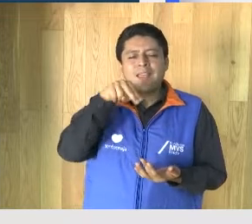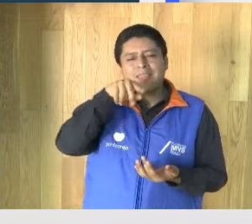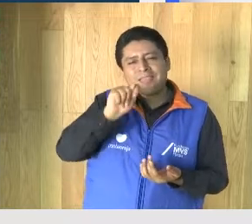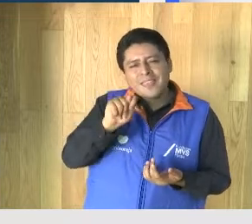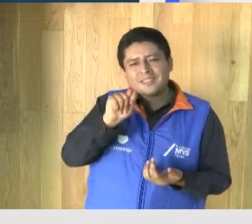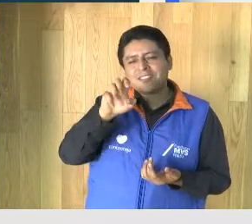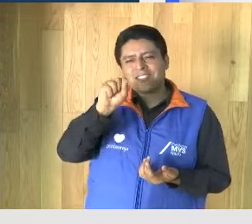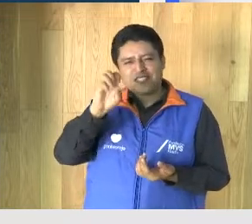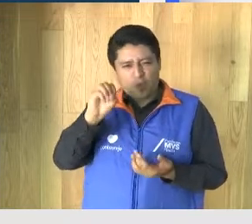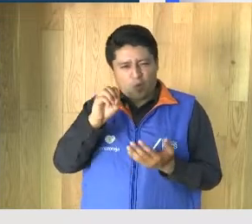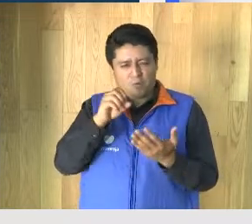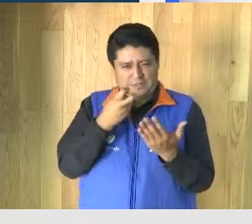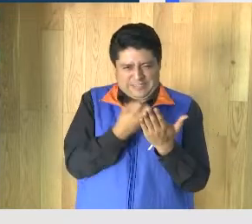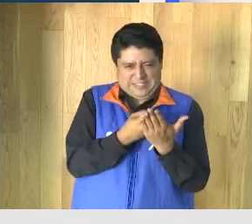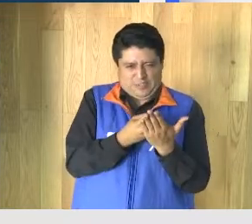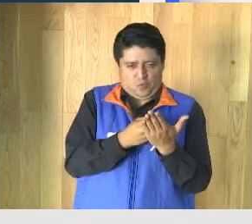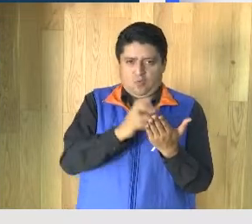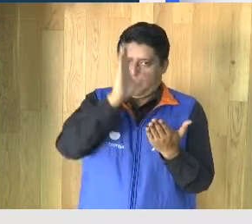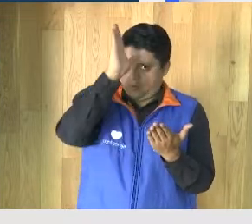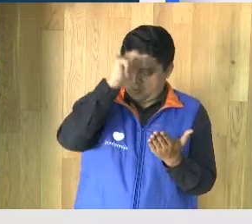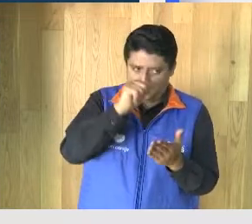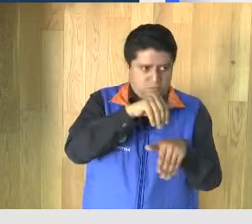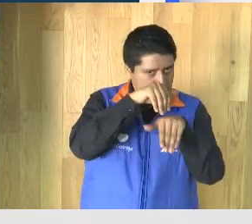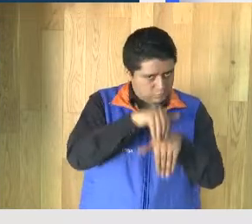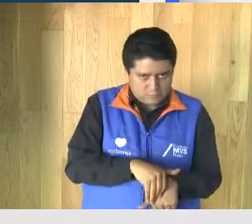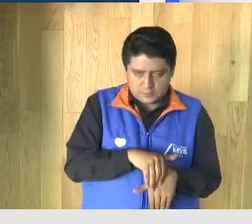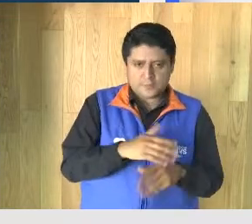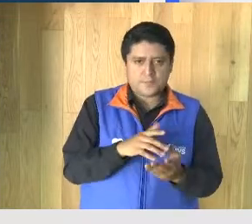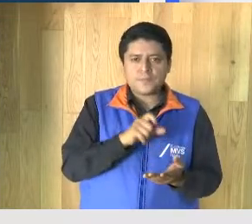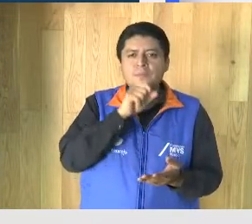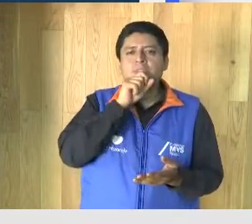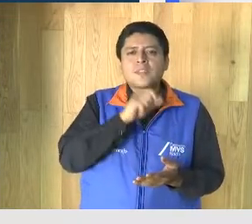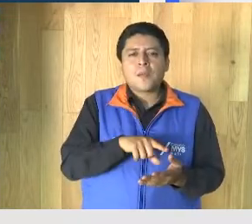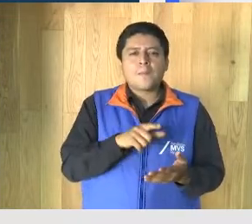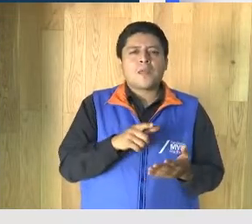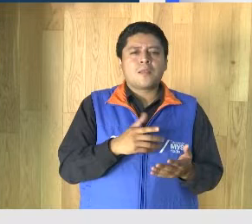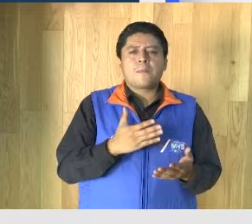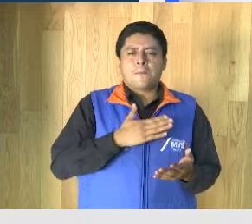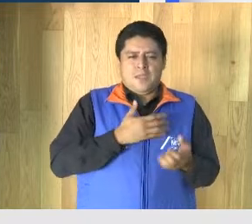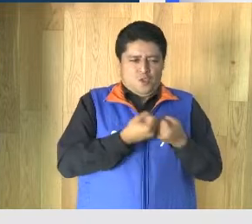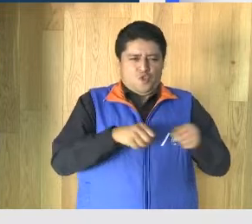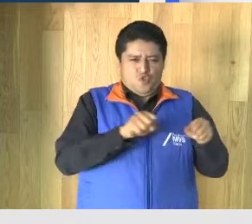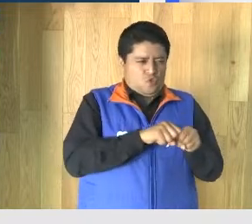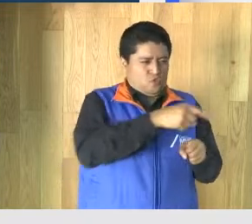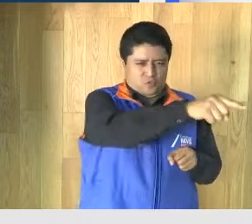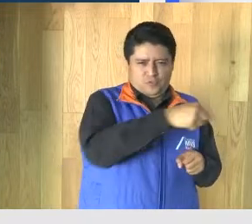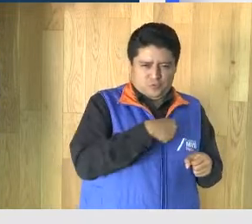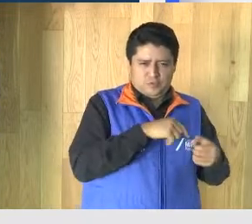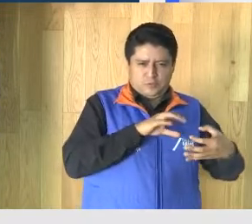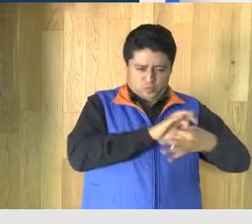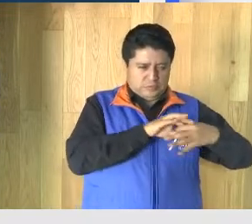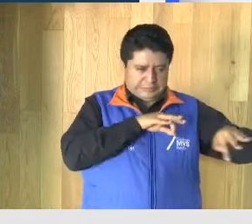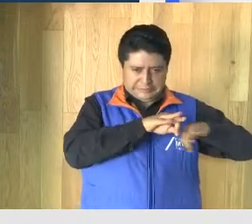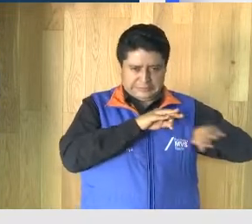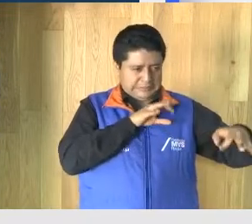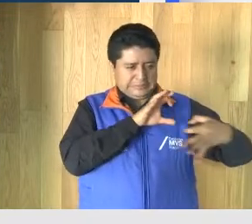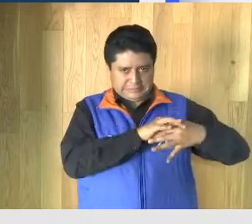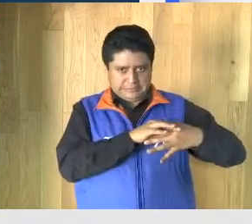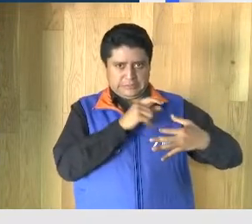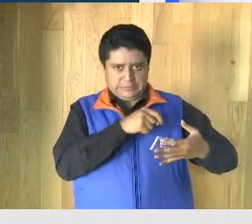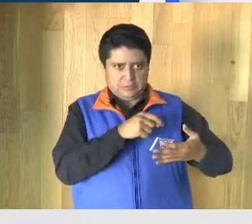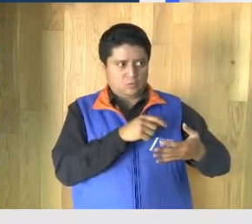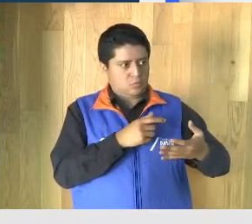incorporando ese alcance 3, ¿no? Todo lo que tiene que ver con la cadena de proveedores, obviamente adoptando esa